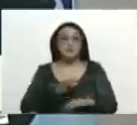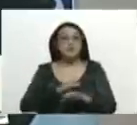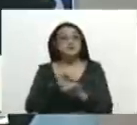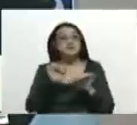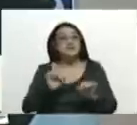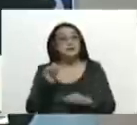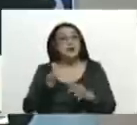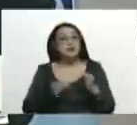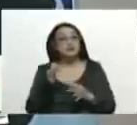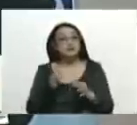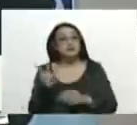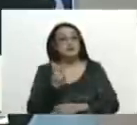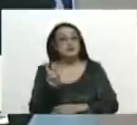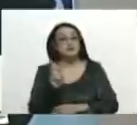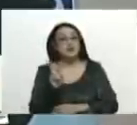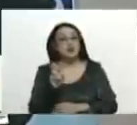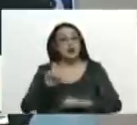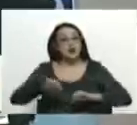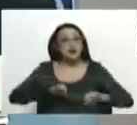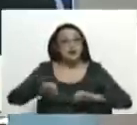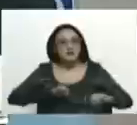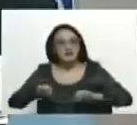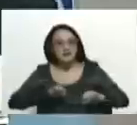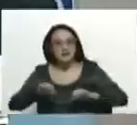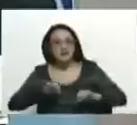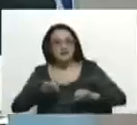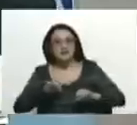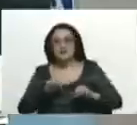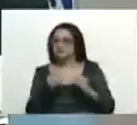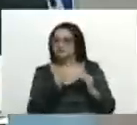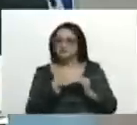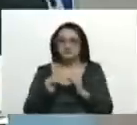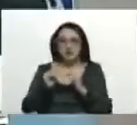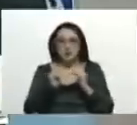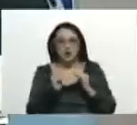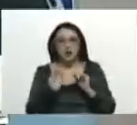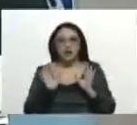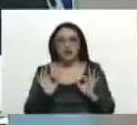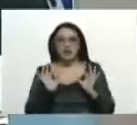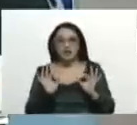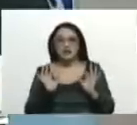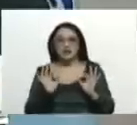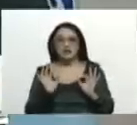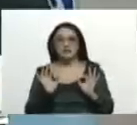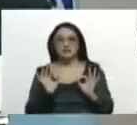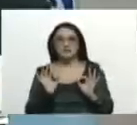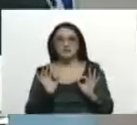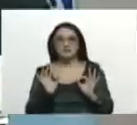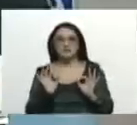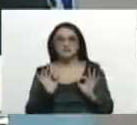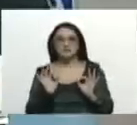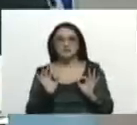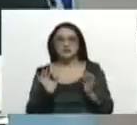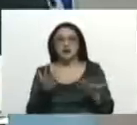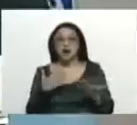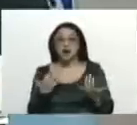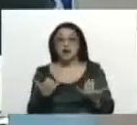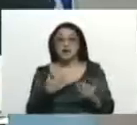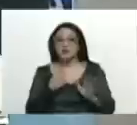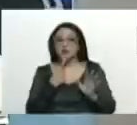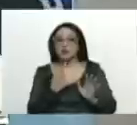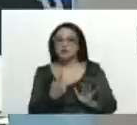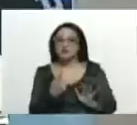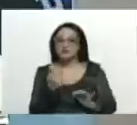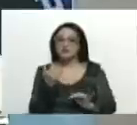sistema de Justicia venezolano ha actuado de manera homogénea compacta coherente qué es lo que yo quiero destacar de todo